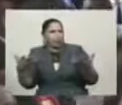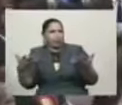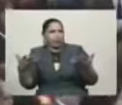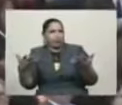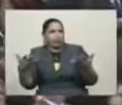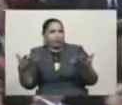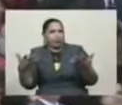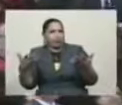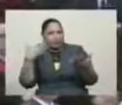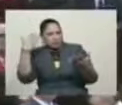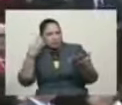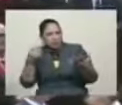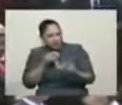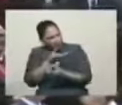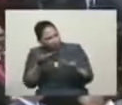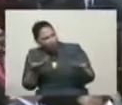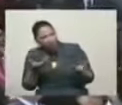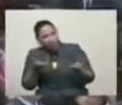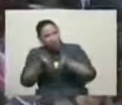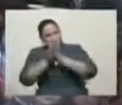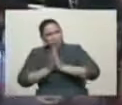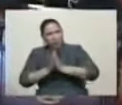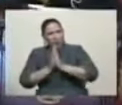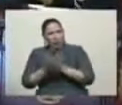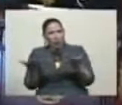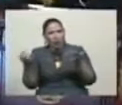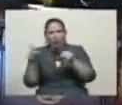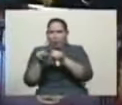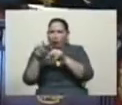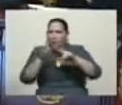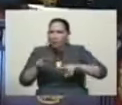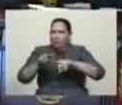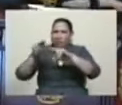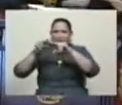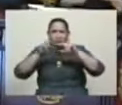¿Qué piensan ustedes de una reacción infantil?